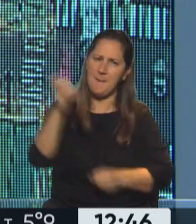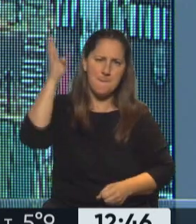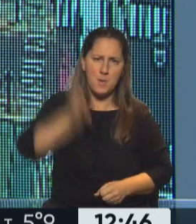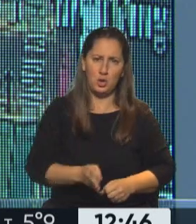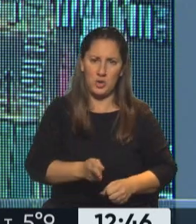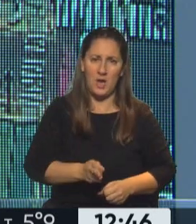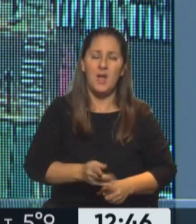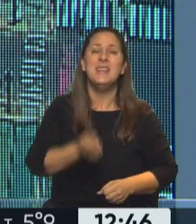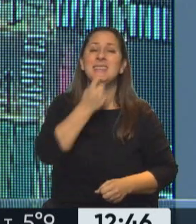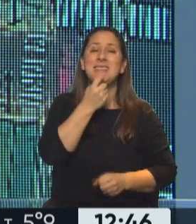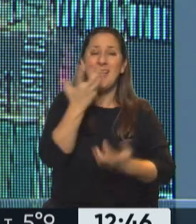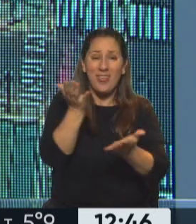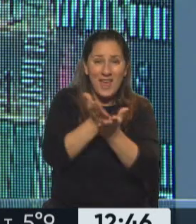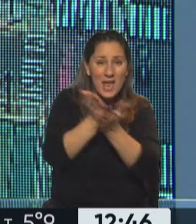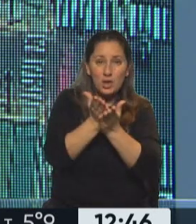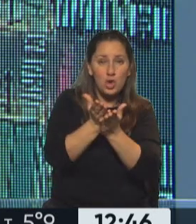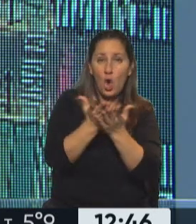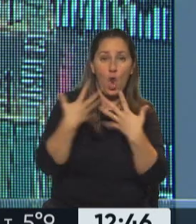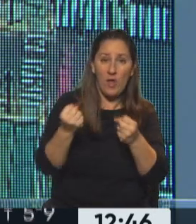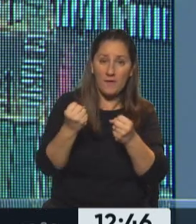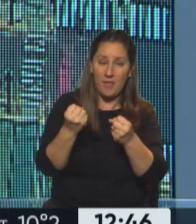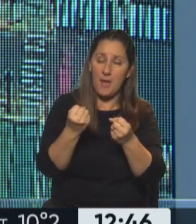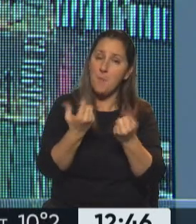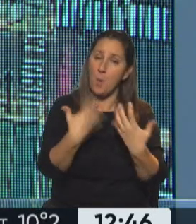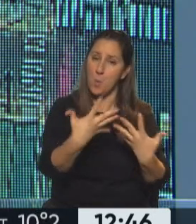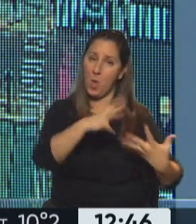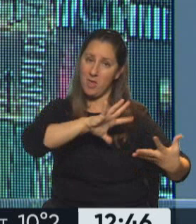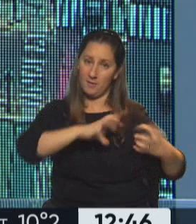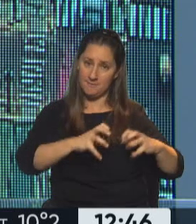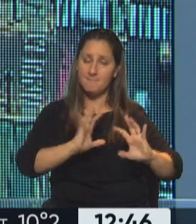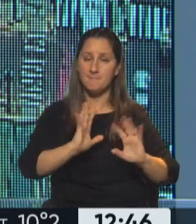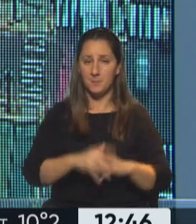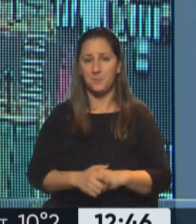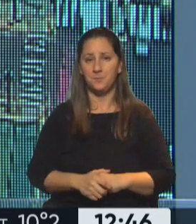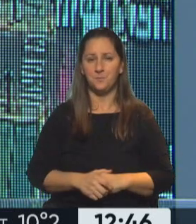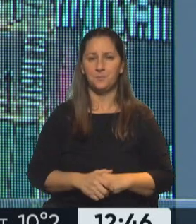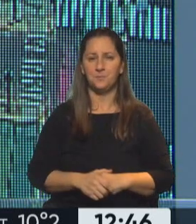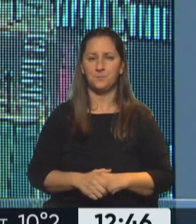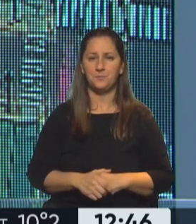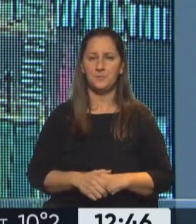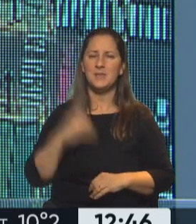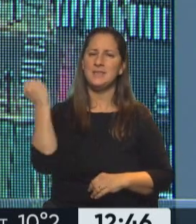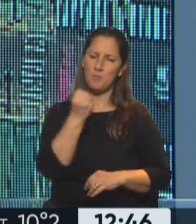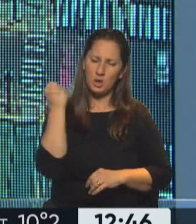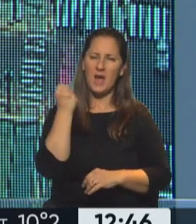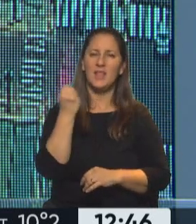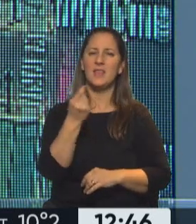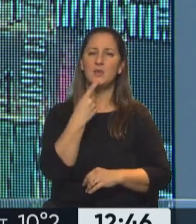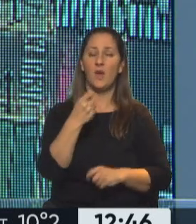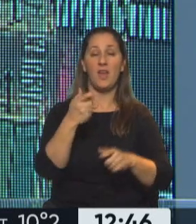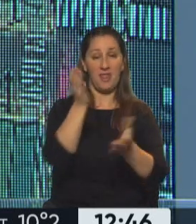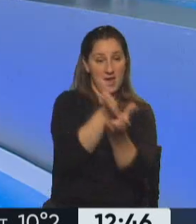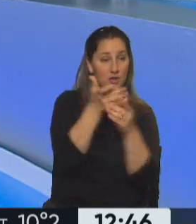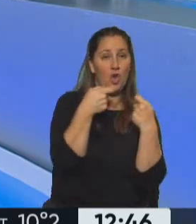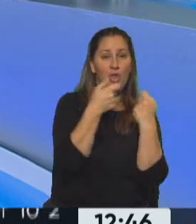no, vienen de vuelta por los derechos. Lo que pasa es que es muy loco darse cuenta que dar derechos